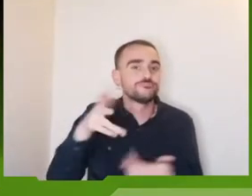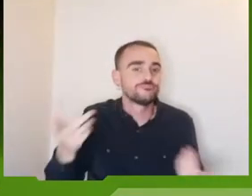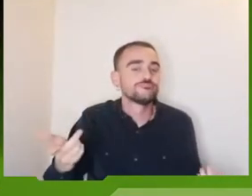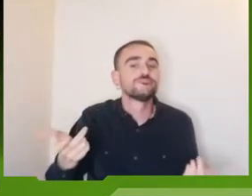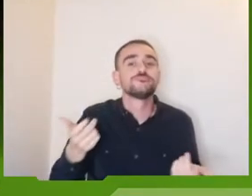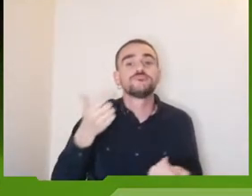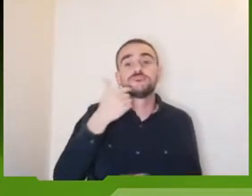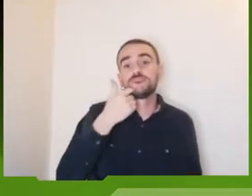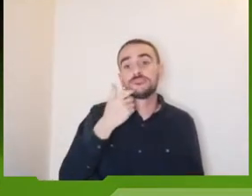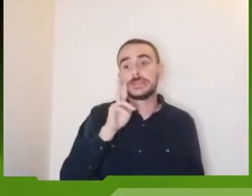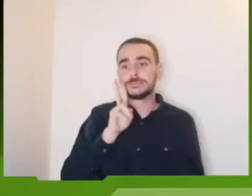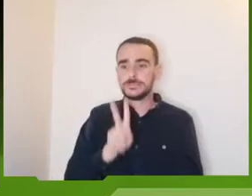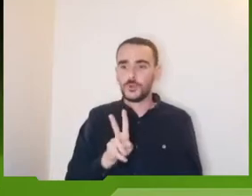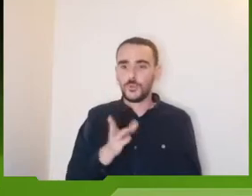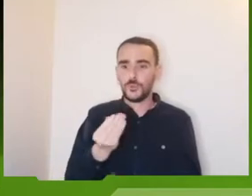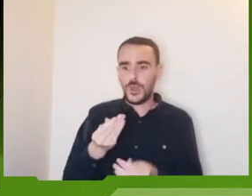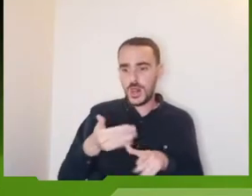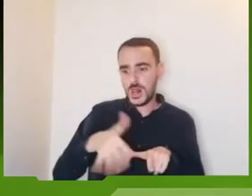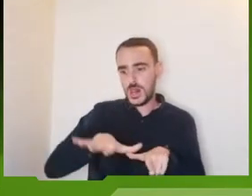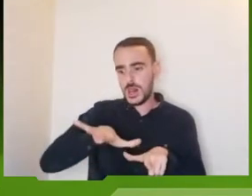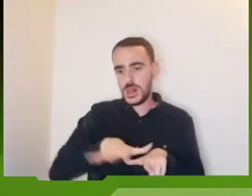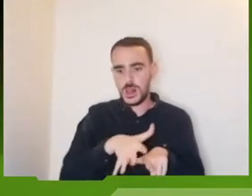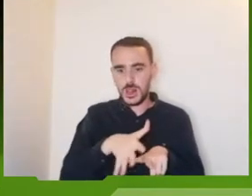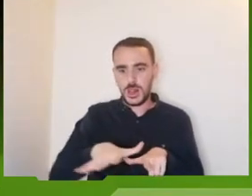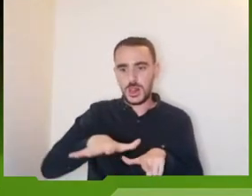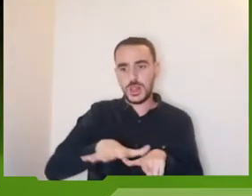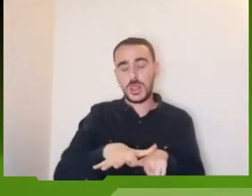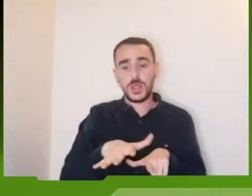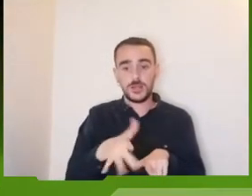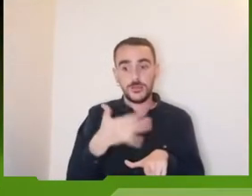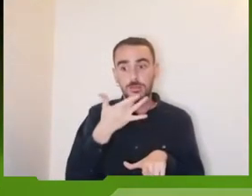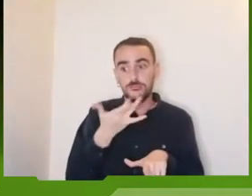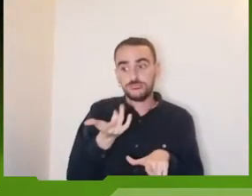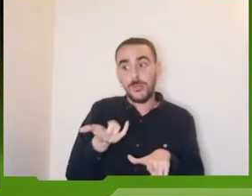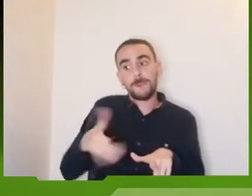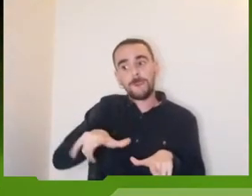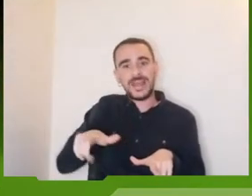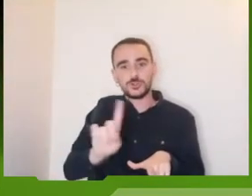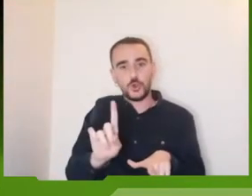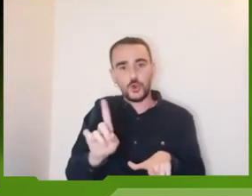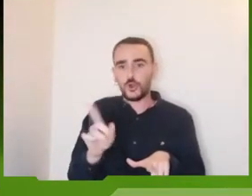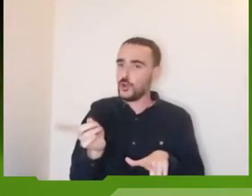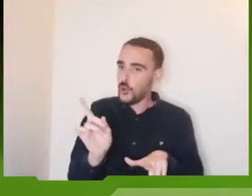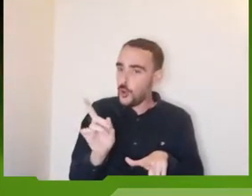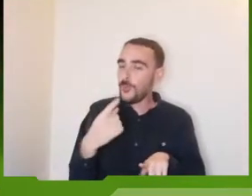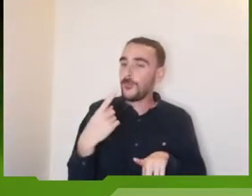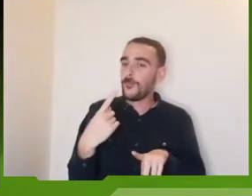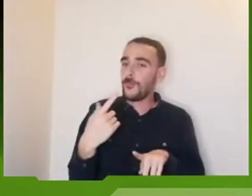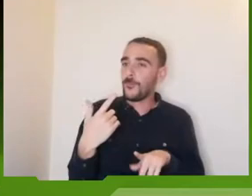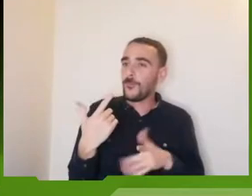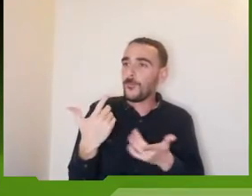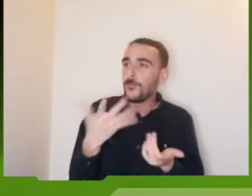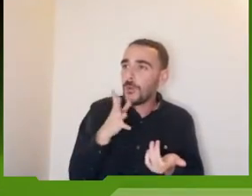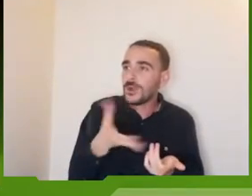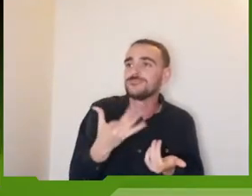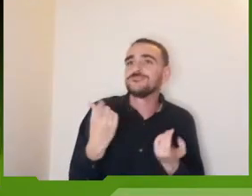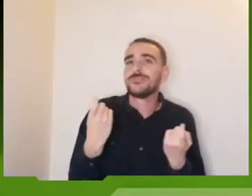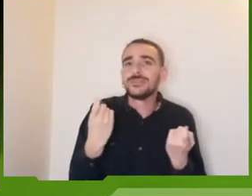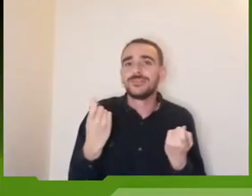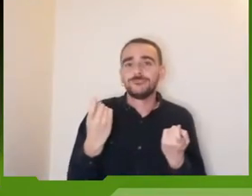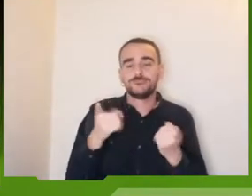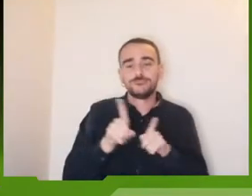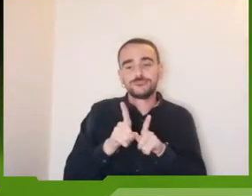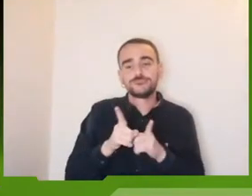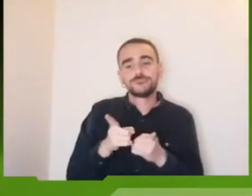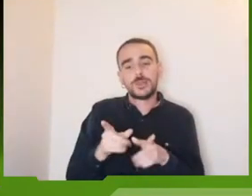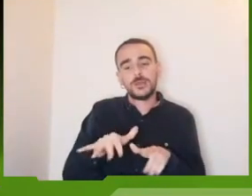está muy líquido, no le debo echar más, ¿no? Porque se tiene que ir evaporando, cociendo, entonces tiene que